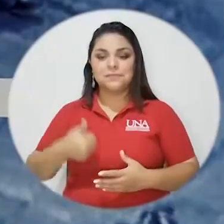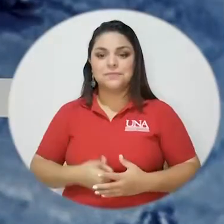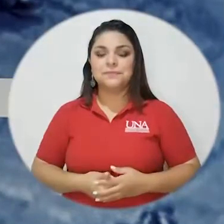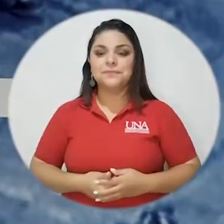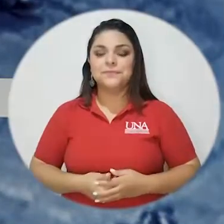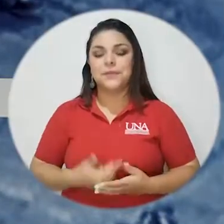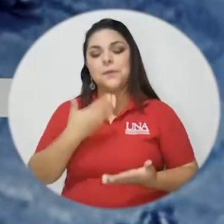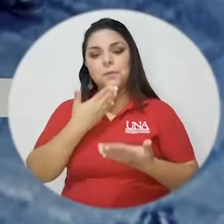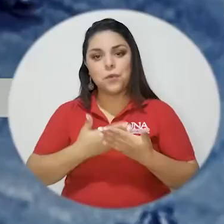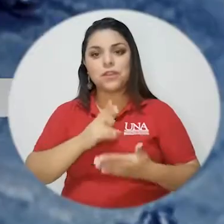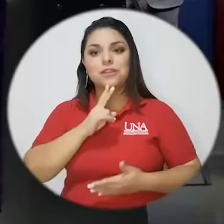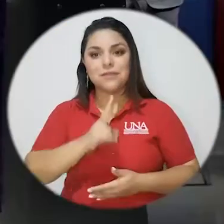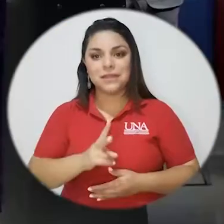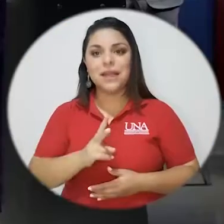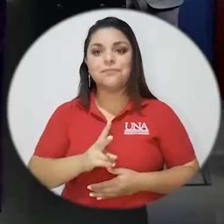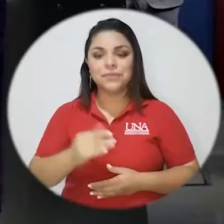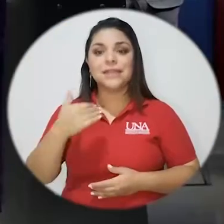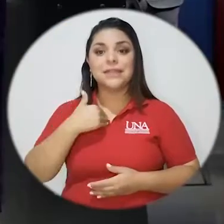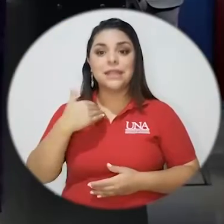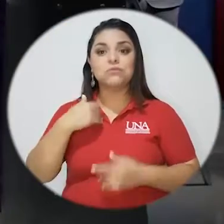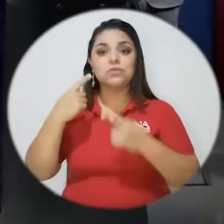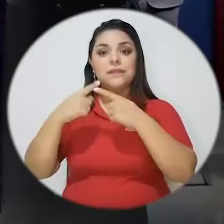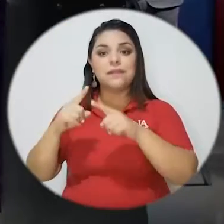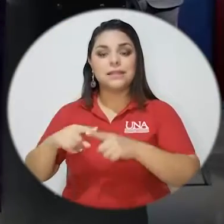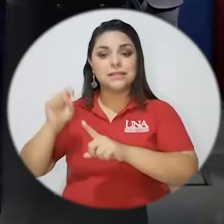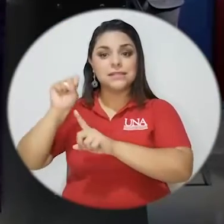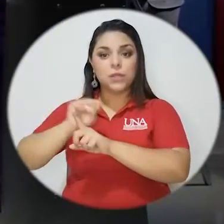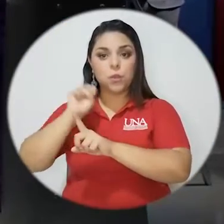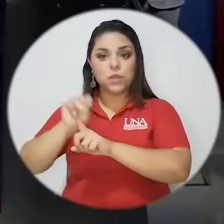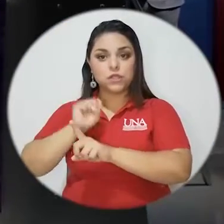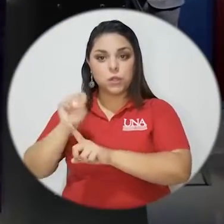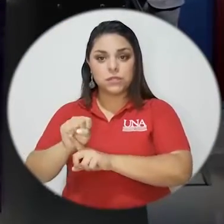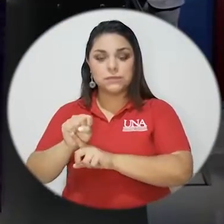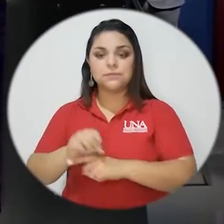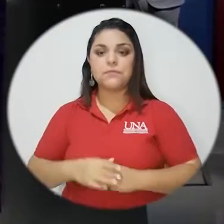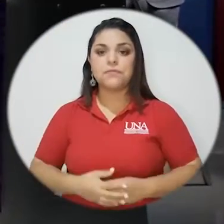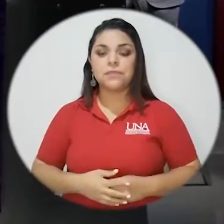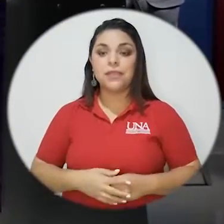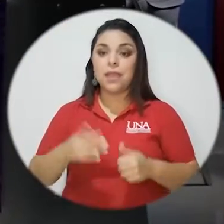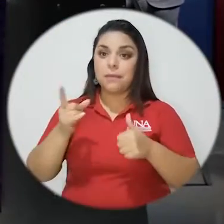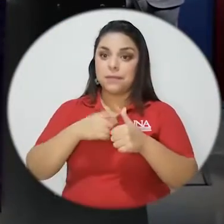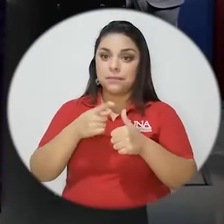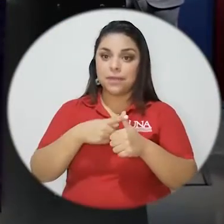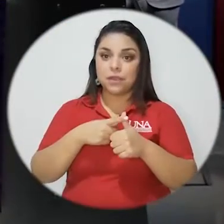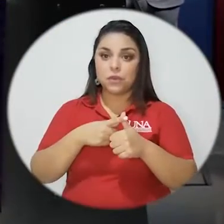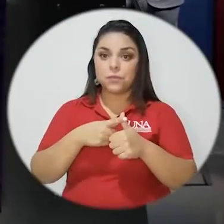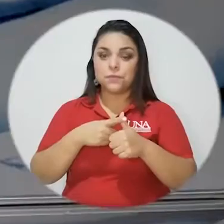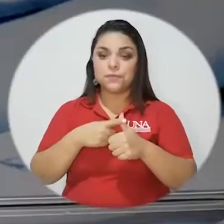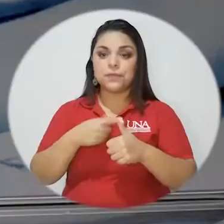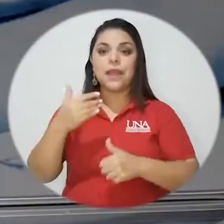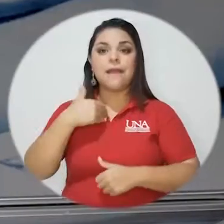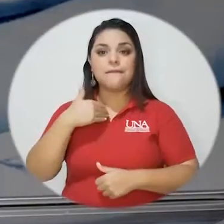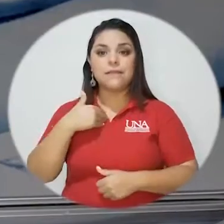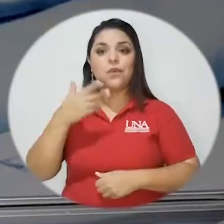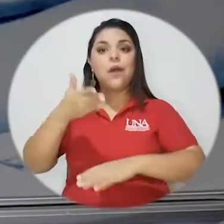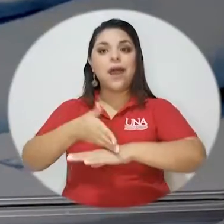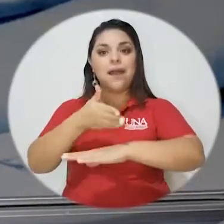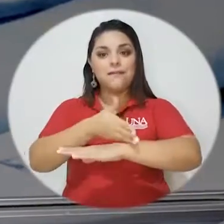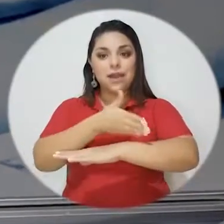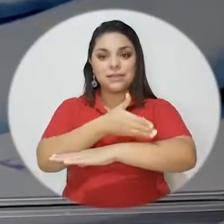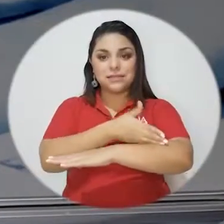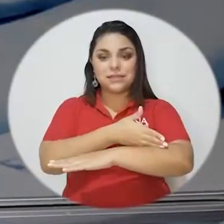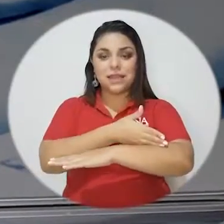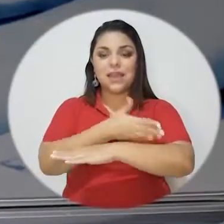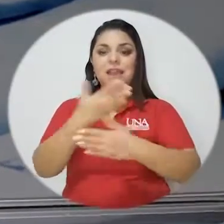definitivamente, digamos, tenemos varias situaciones. Una es que ha habido un avance de la